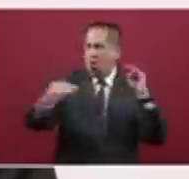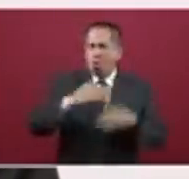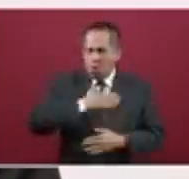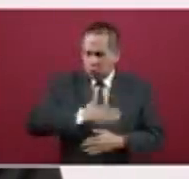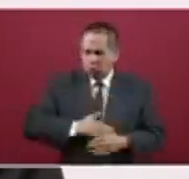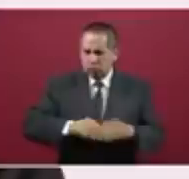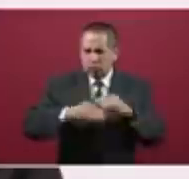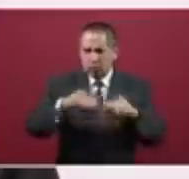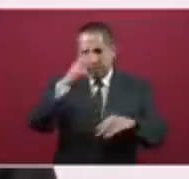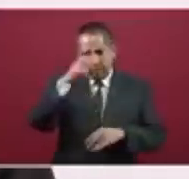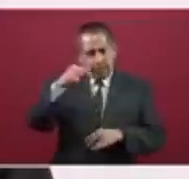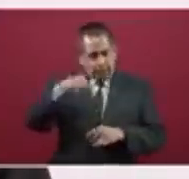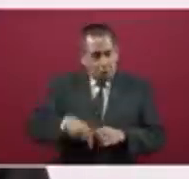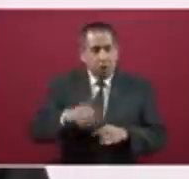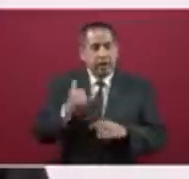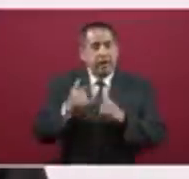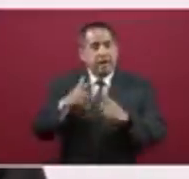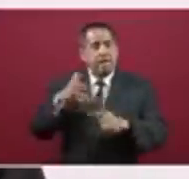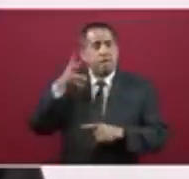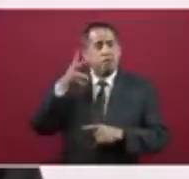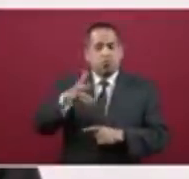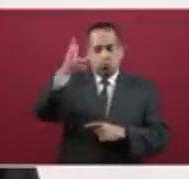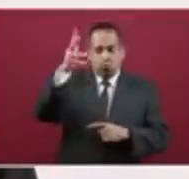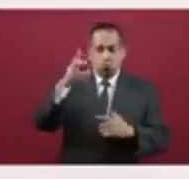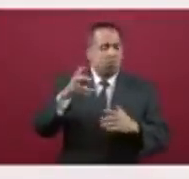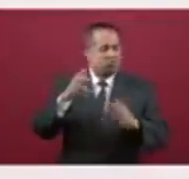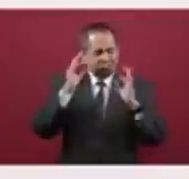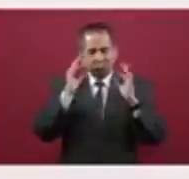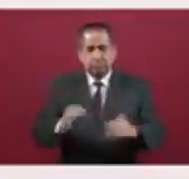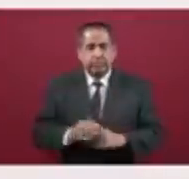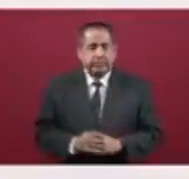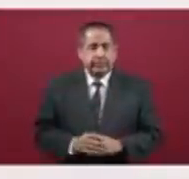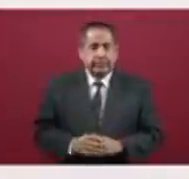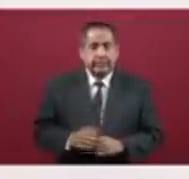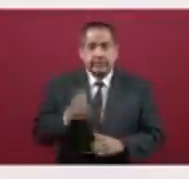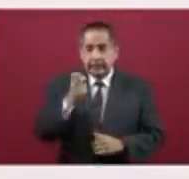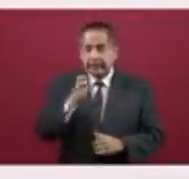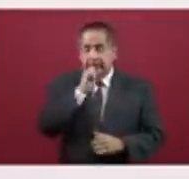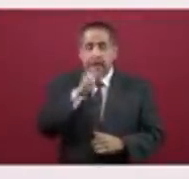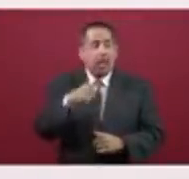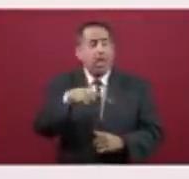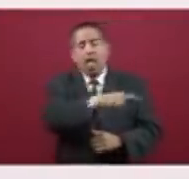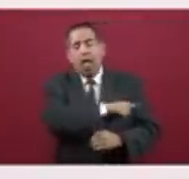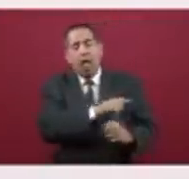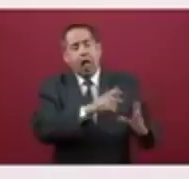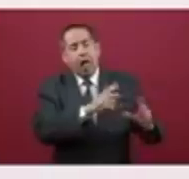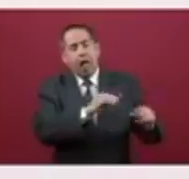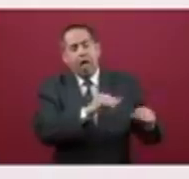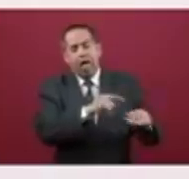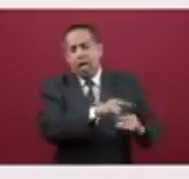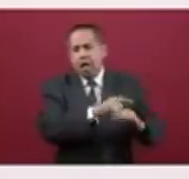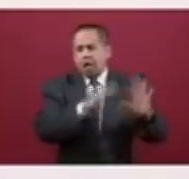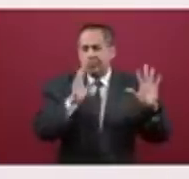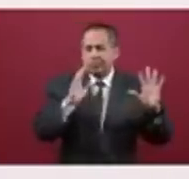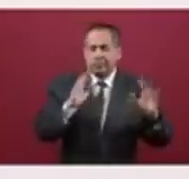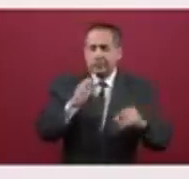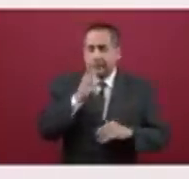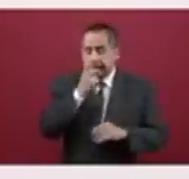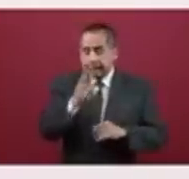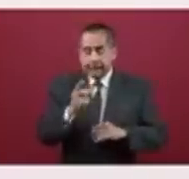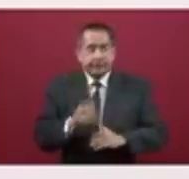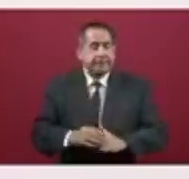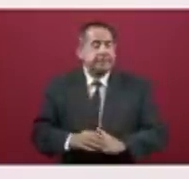del futuro aquí repito porque se habla mucho d